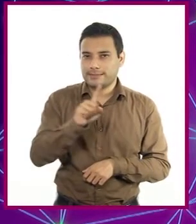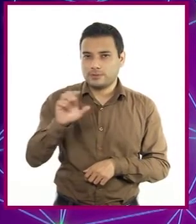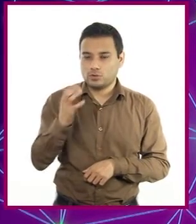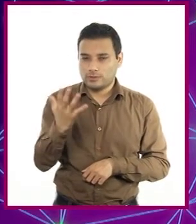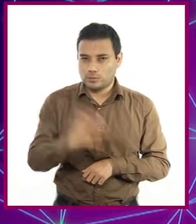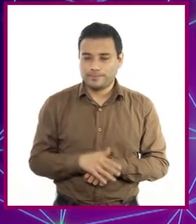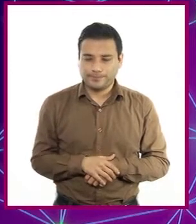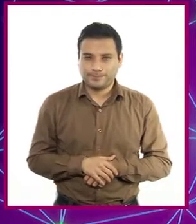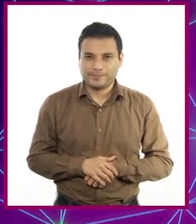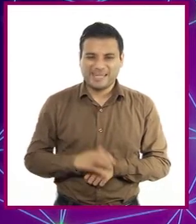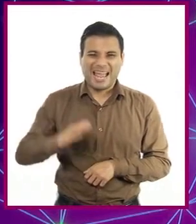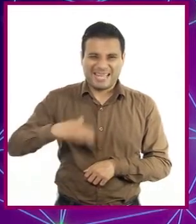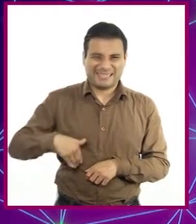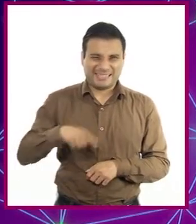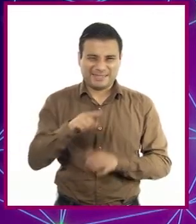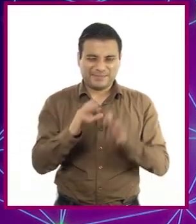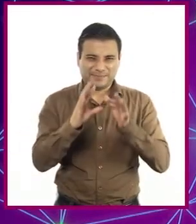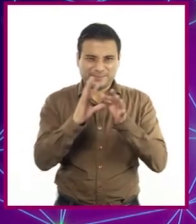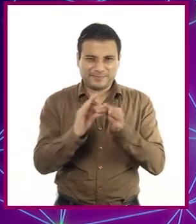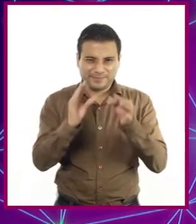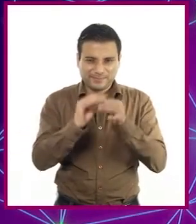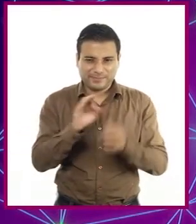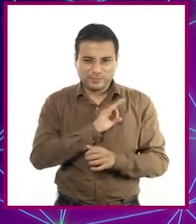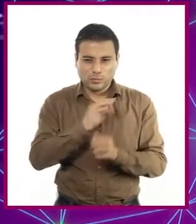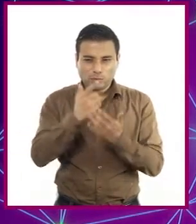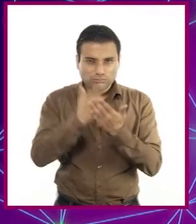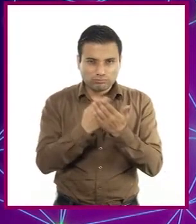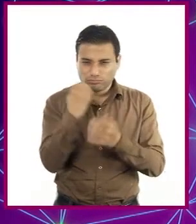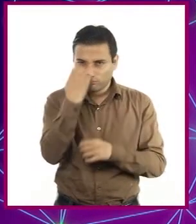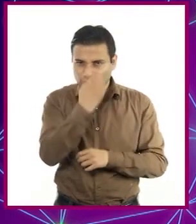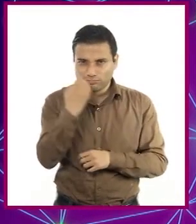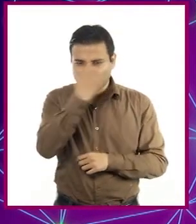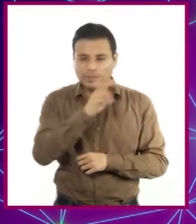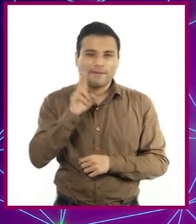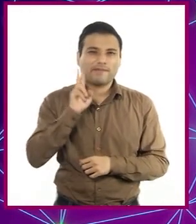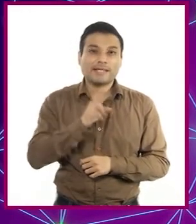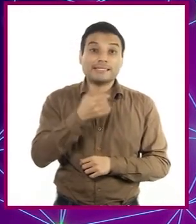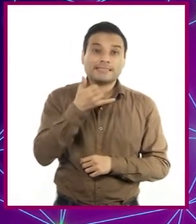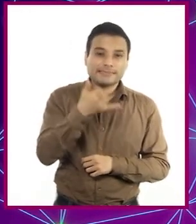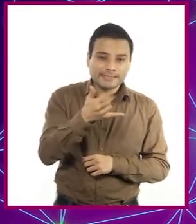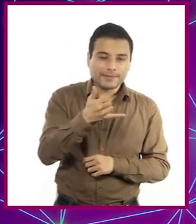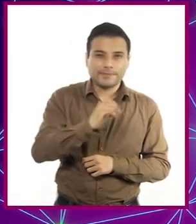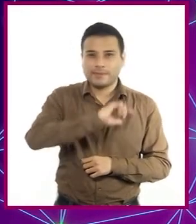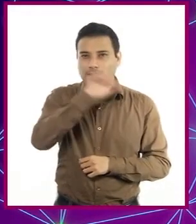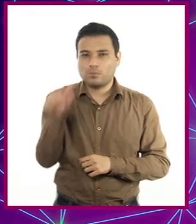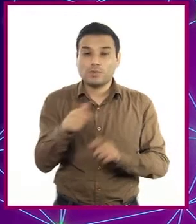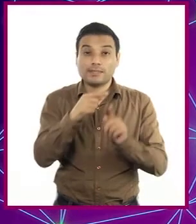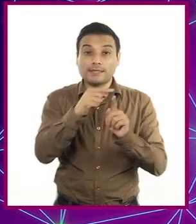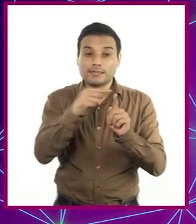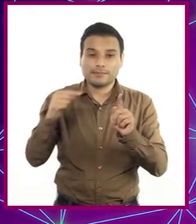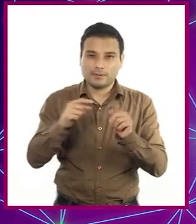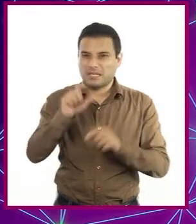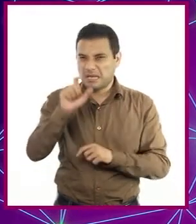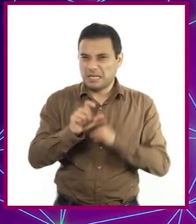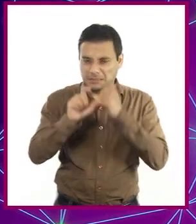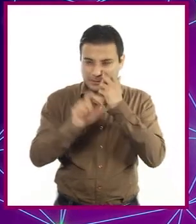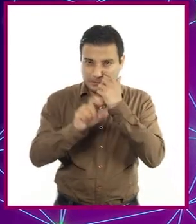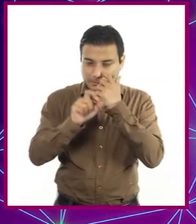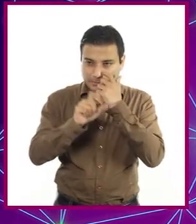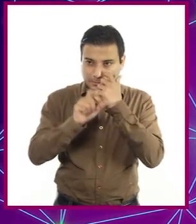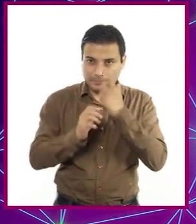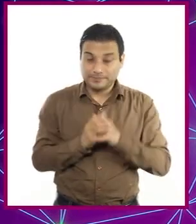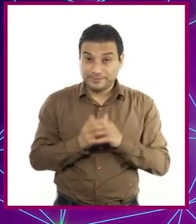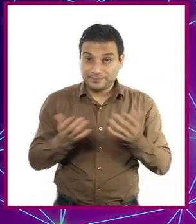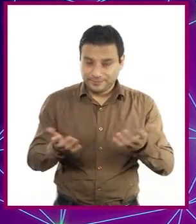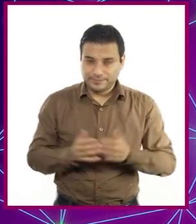18,105. Como usted explicó, puedo calcular la diferencia de las y luego dividirla entre la diferencia de las x.